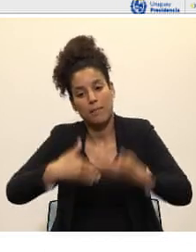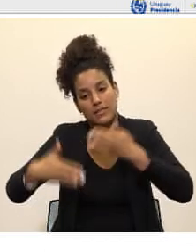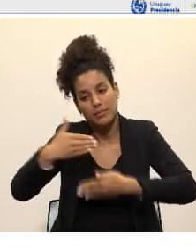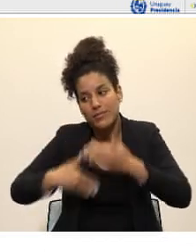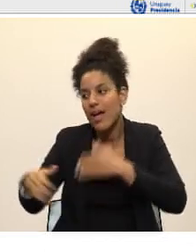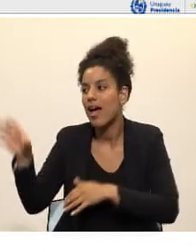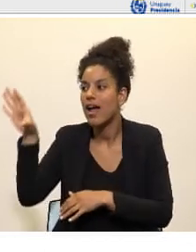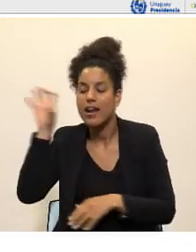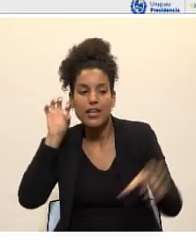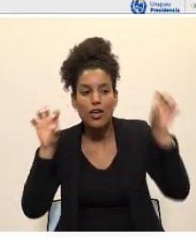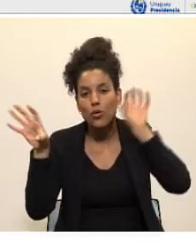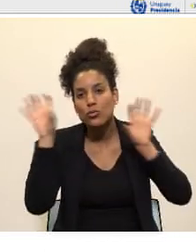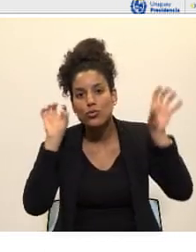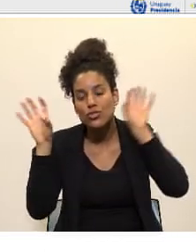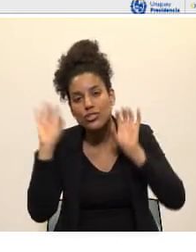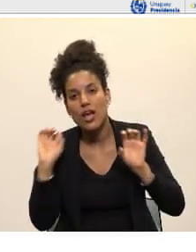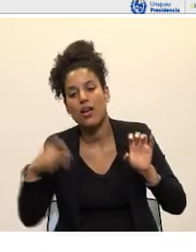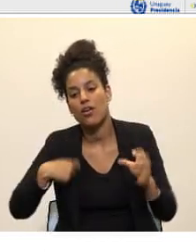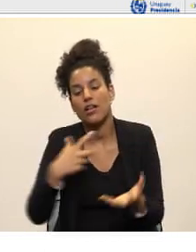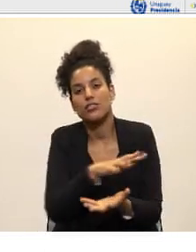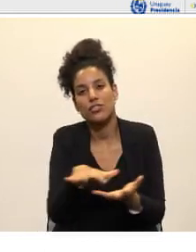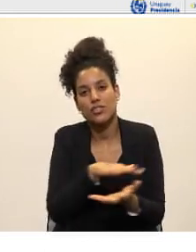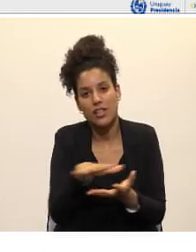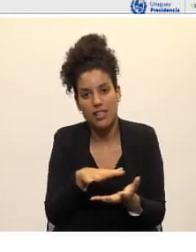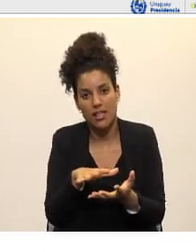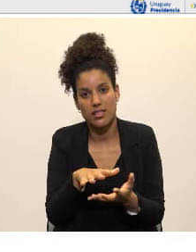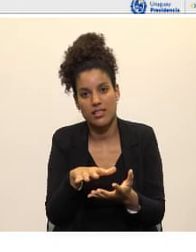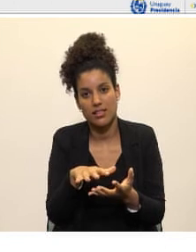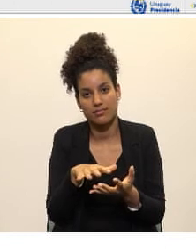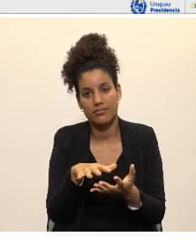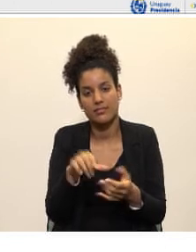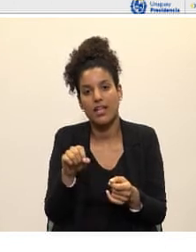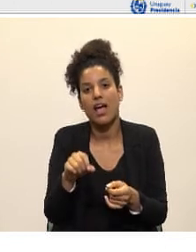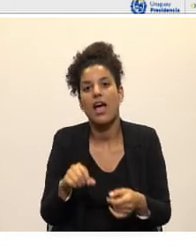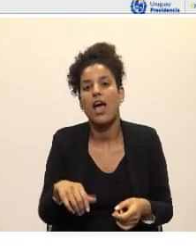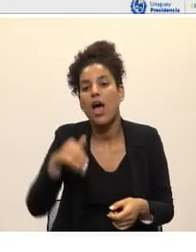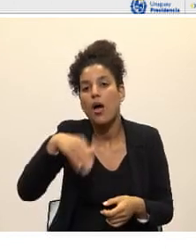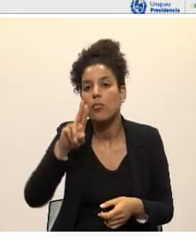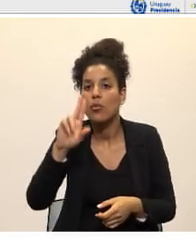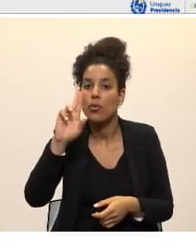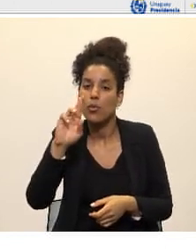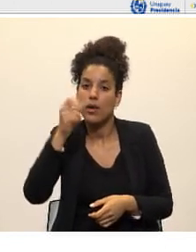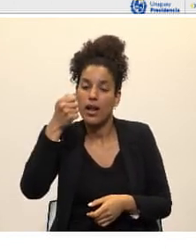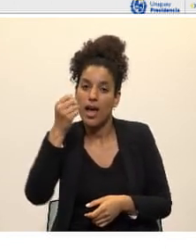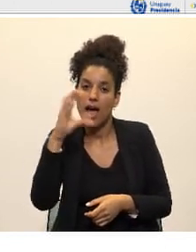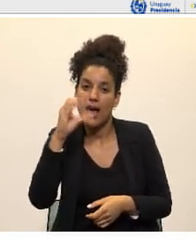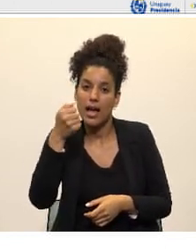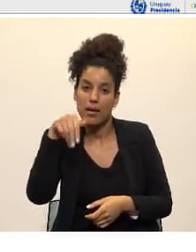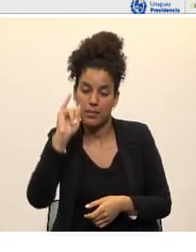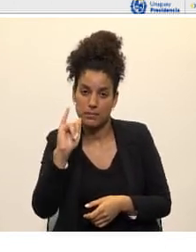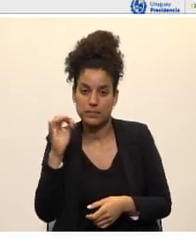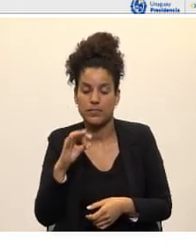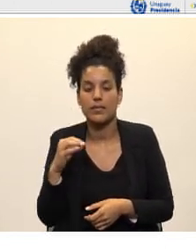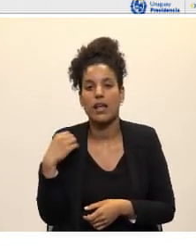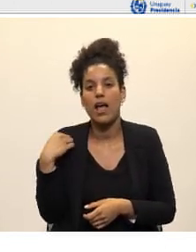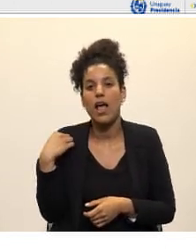escucharnos hacia una comunidad y hacia una construcción de conocimiento. Murakami nos dice, y una vez que la